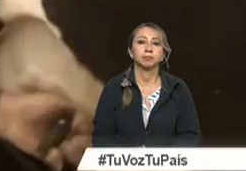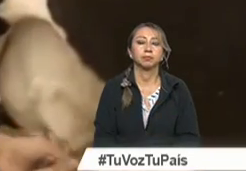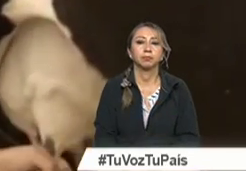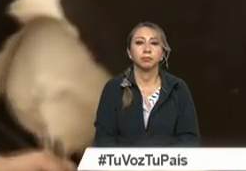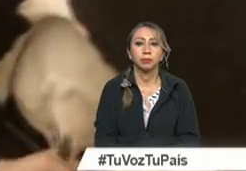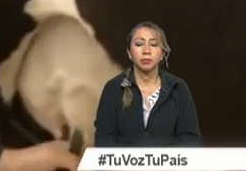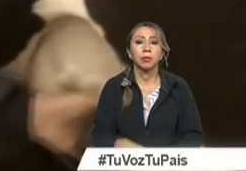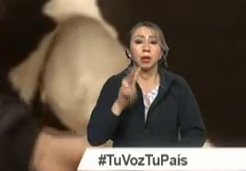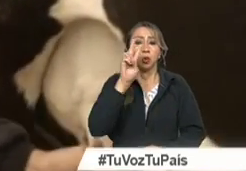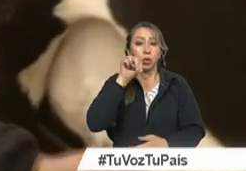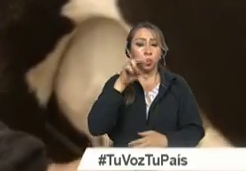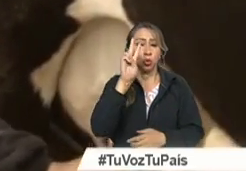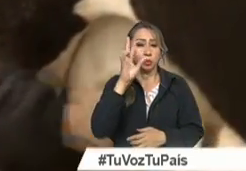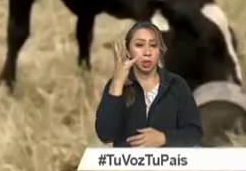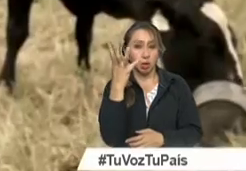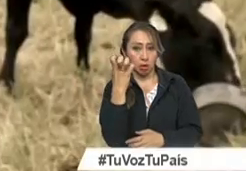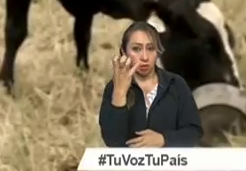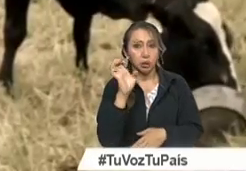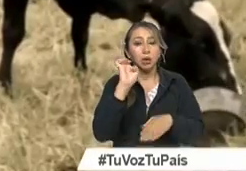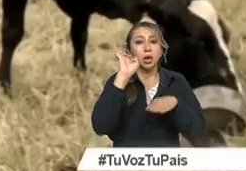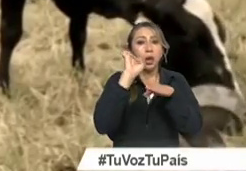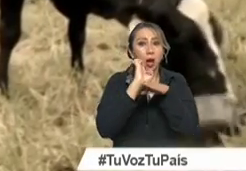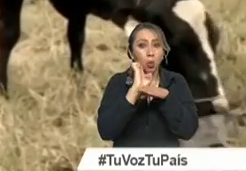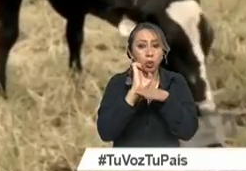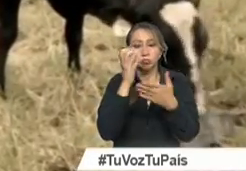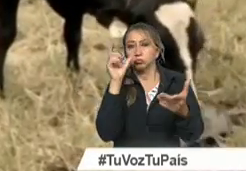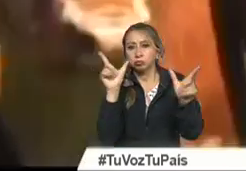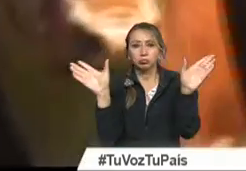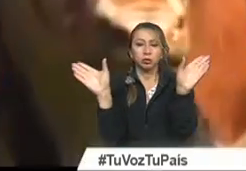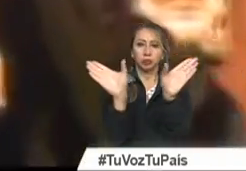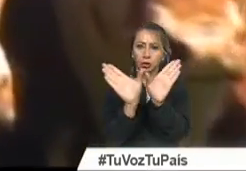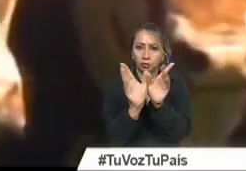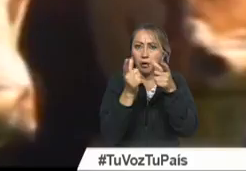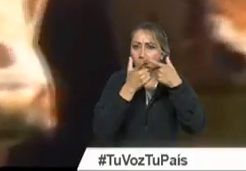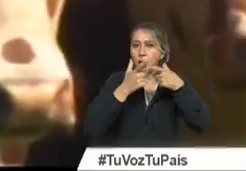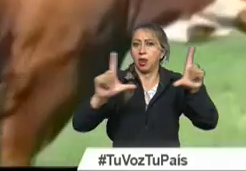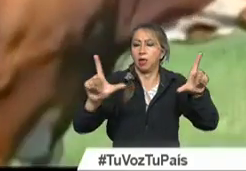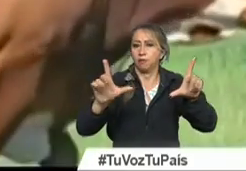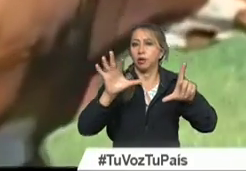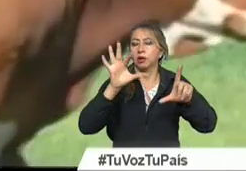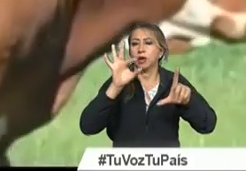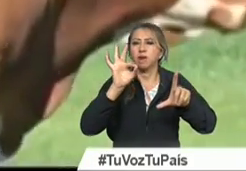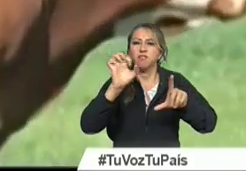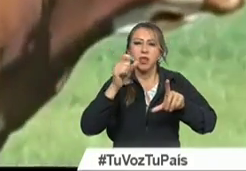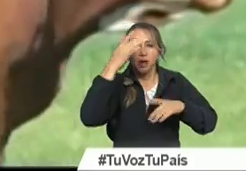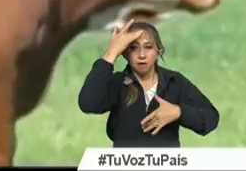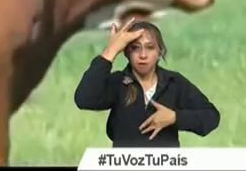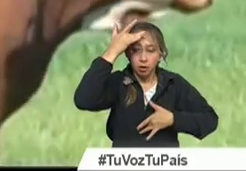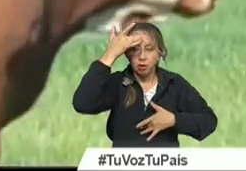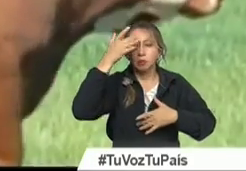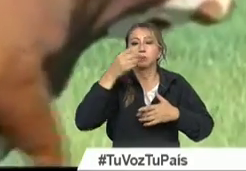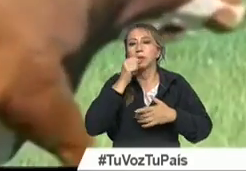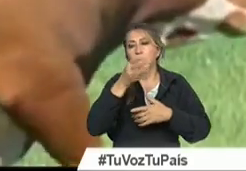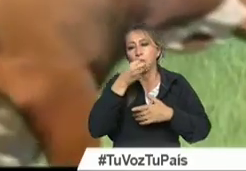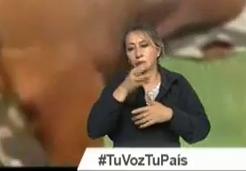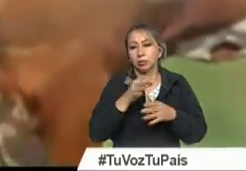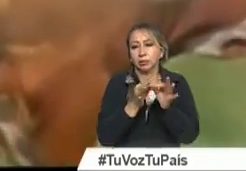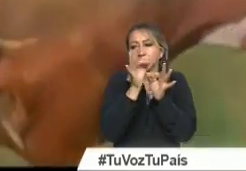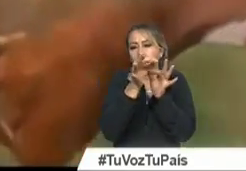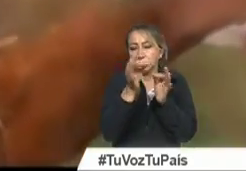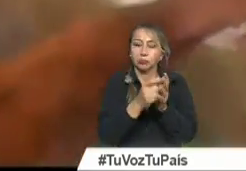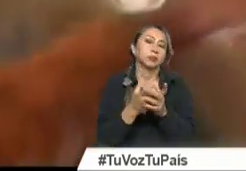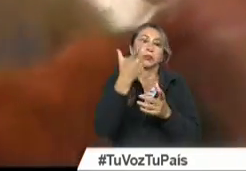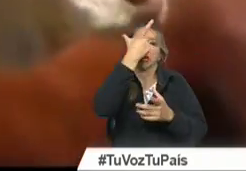en el año 2015 el ecuador logró la certificación de país libre de fiebre aftosa por parte de la organización mundial de sanidad